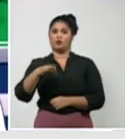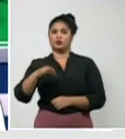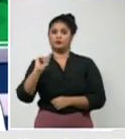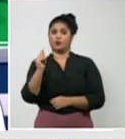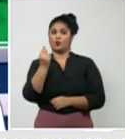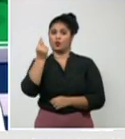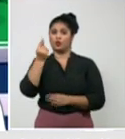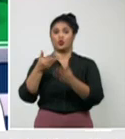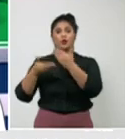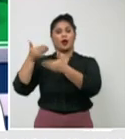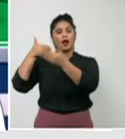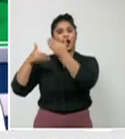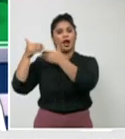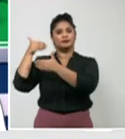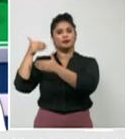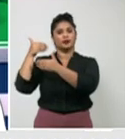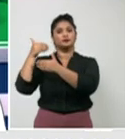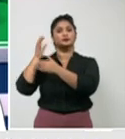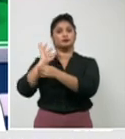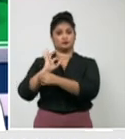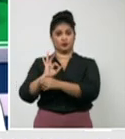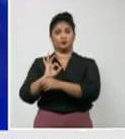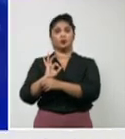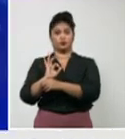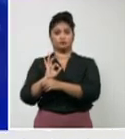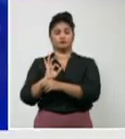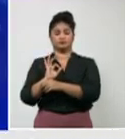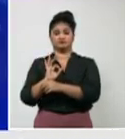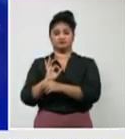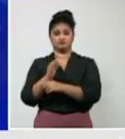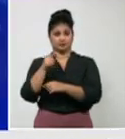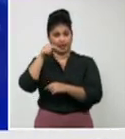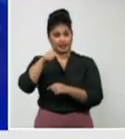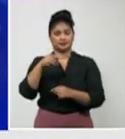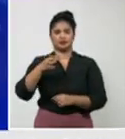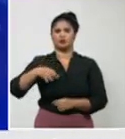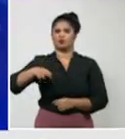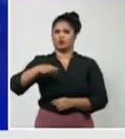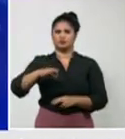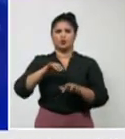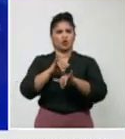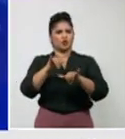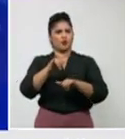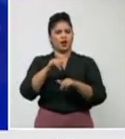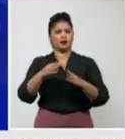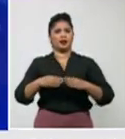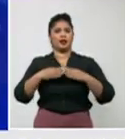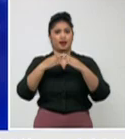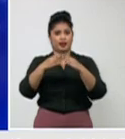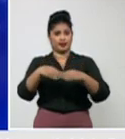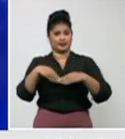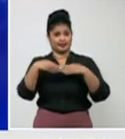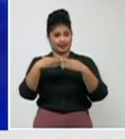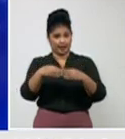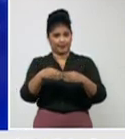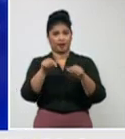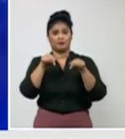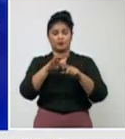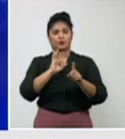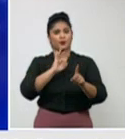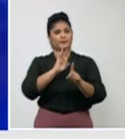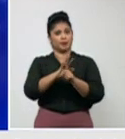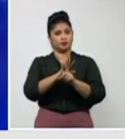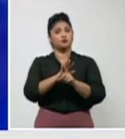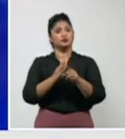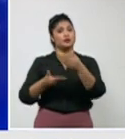habíamos mantenido. Ayer lo leía yo en Granma, doctor. Sí, salió, había sido el único municipio desde el inicio de la epidemia sin